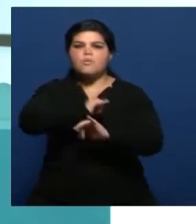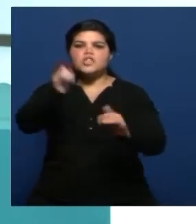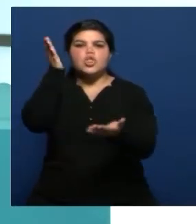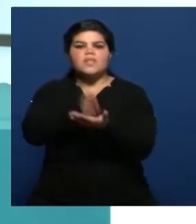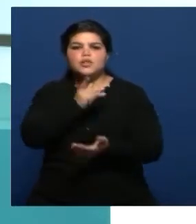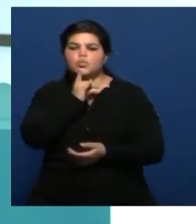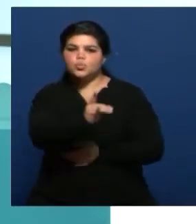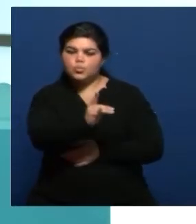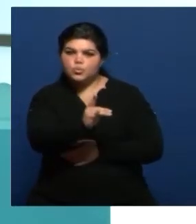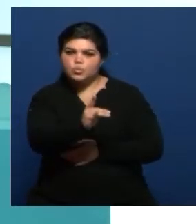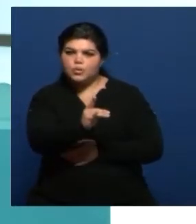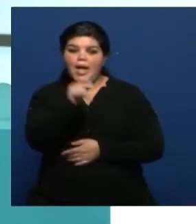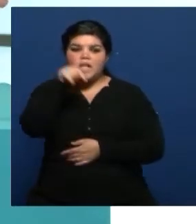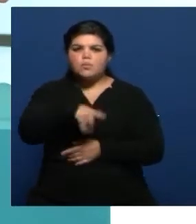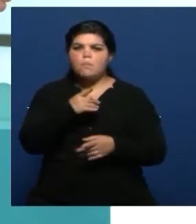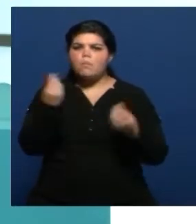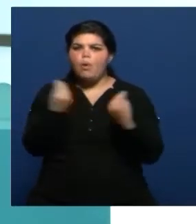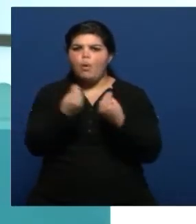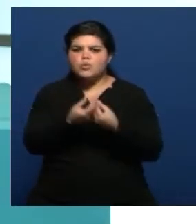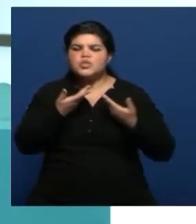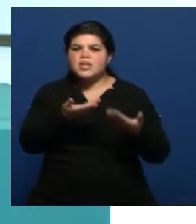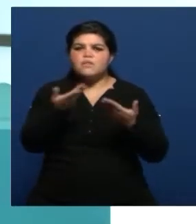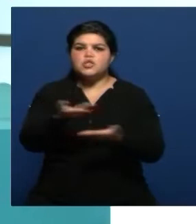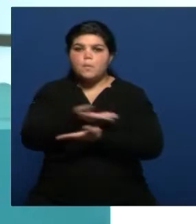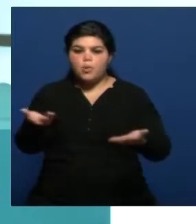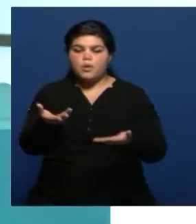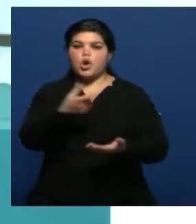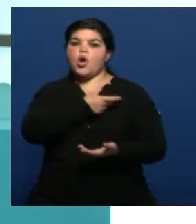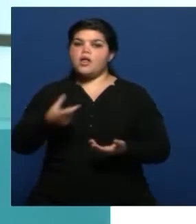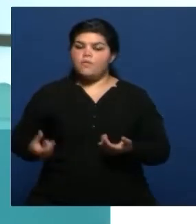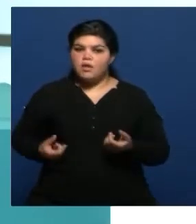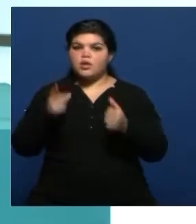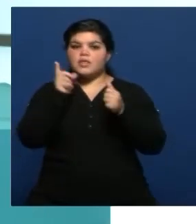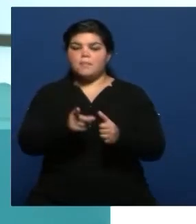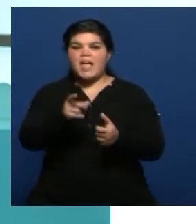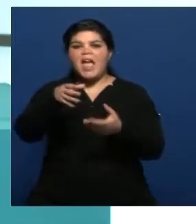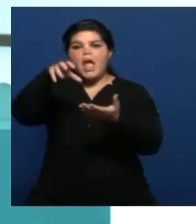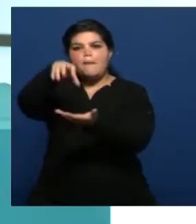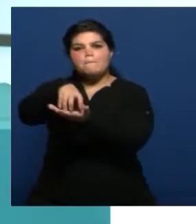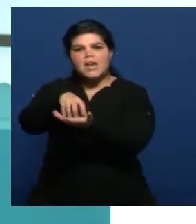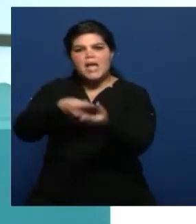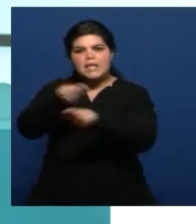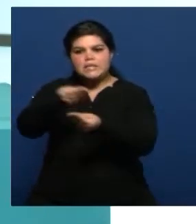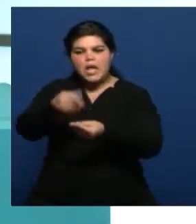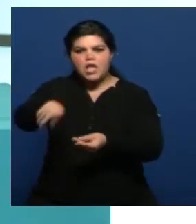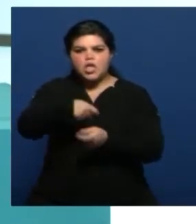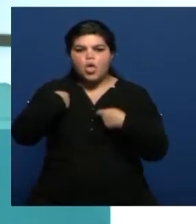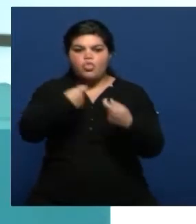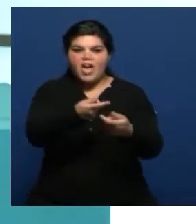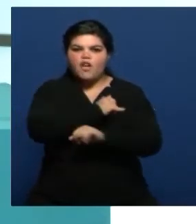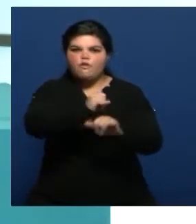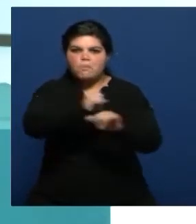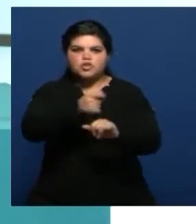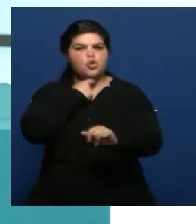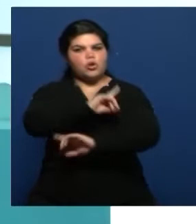que es lo que en muchos servicios públicos el Estado y las empresas concesionarias no quieren darle a las personas.